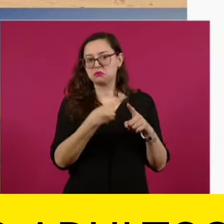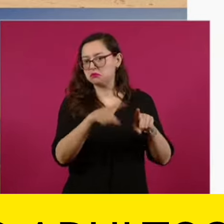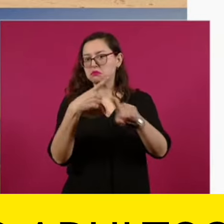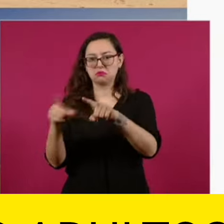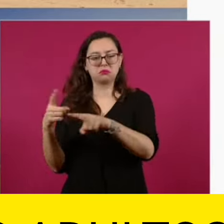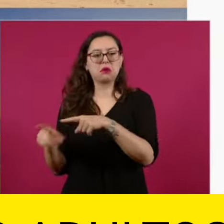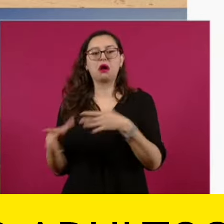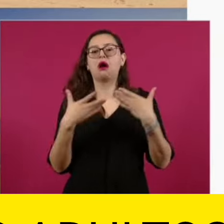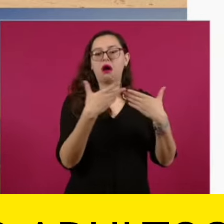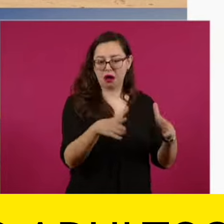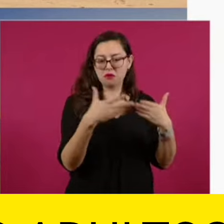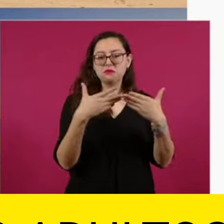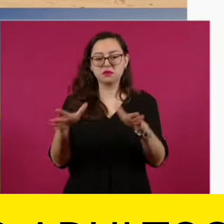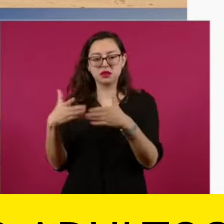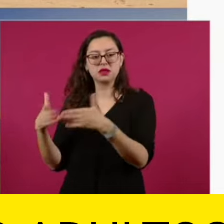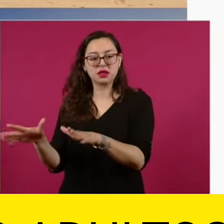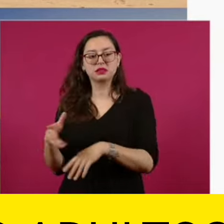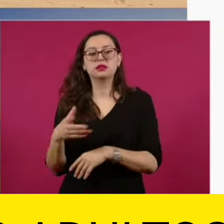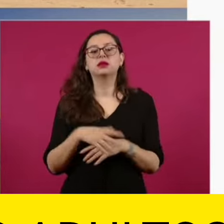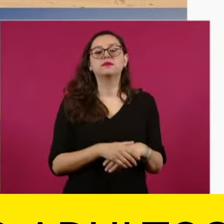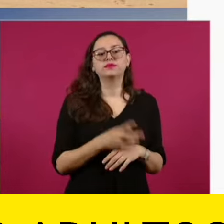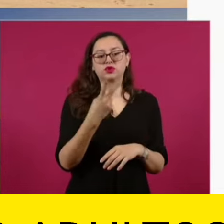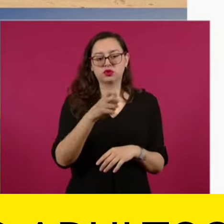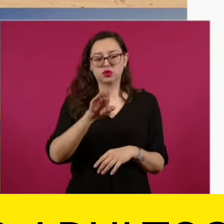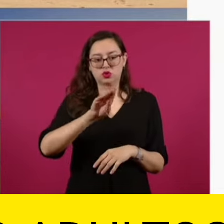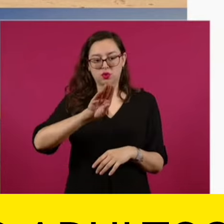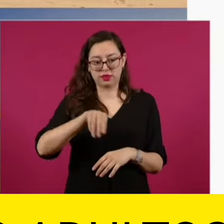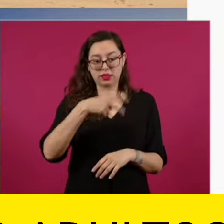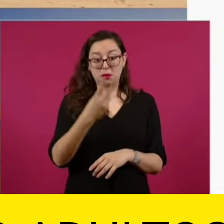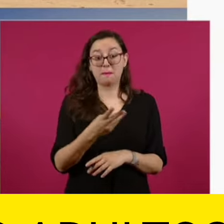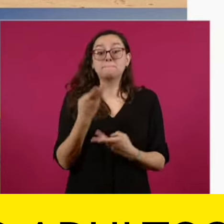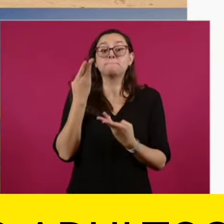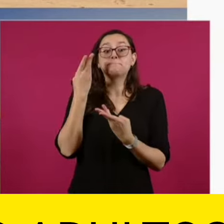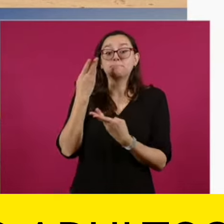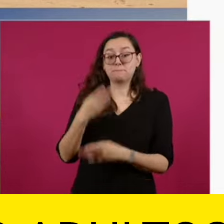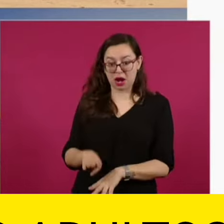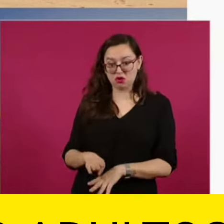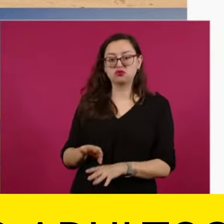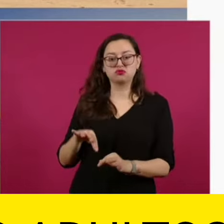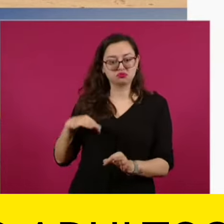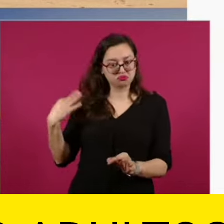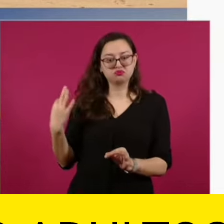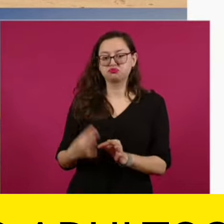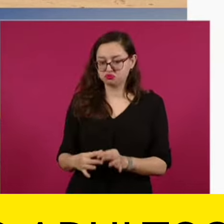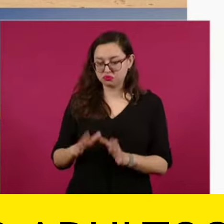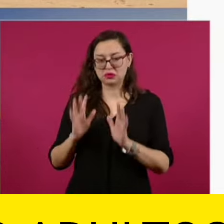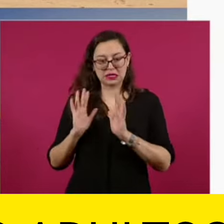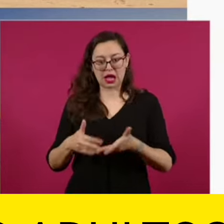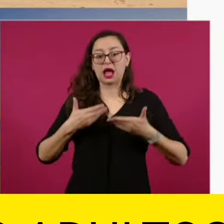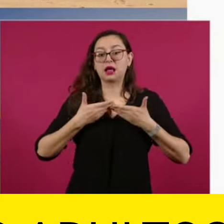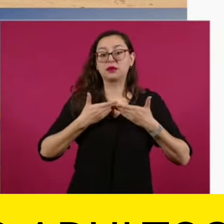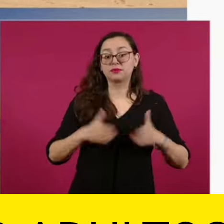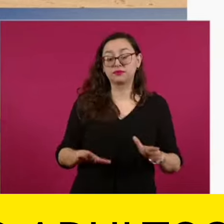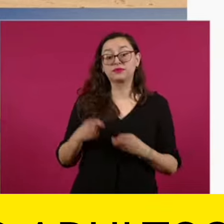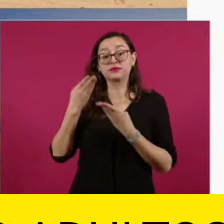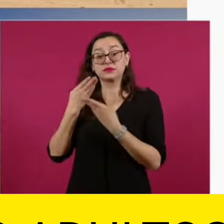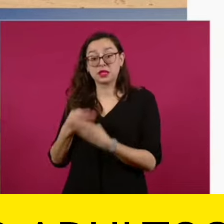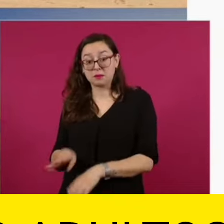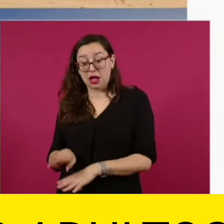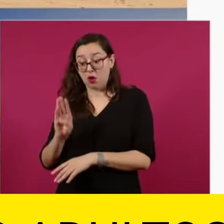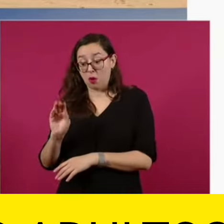ya están también abiertas, 292, y los bancos funcionando. Nuestro Banco del Bienestar cuenta con 4 sucursales